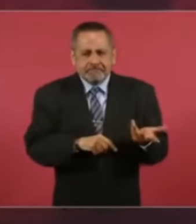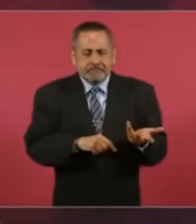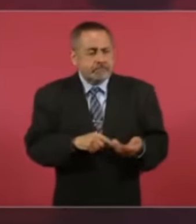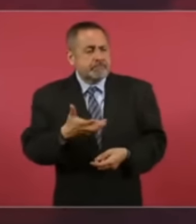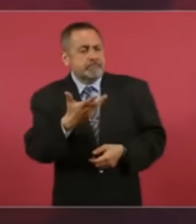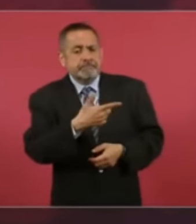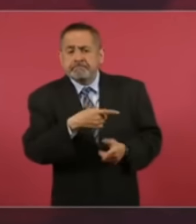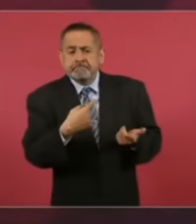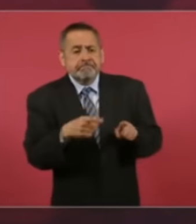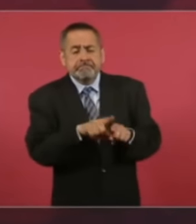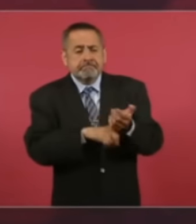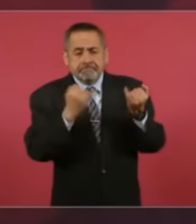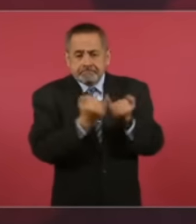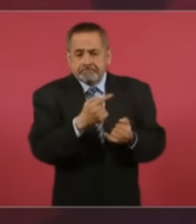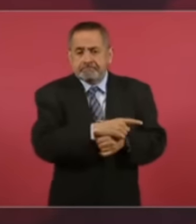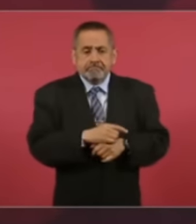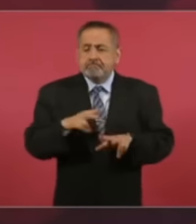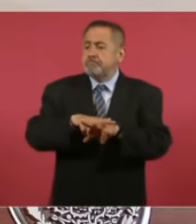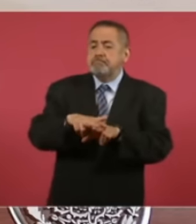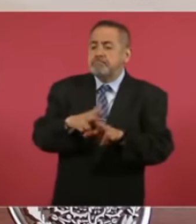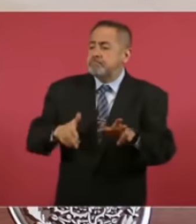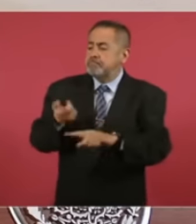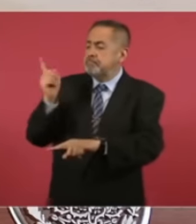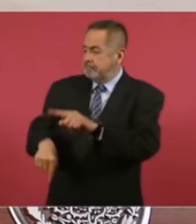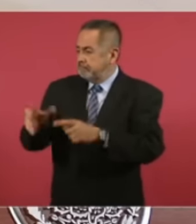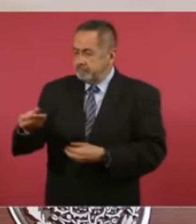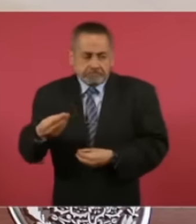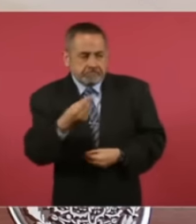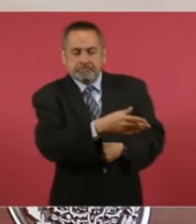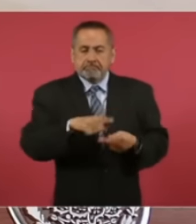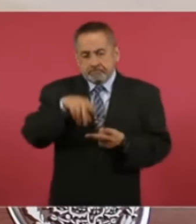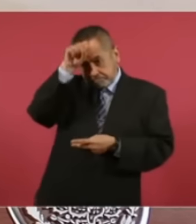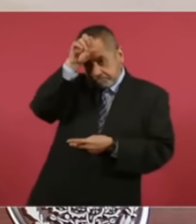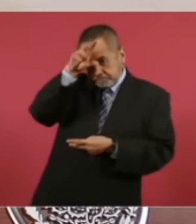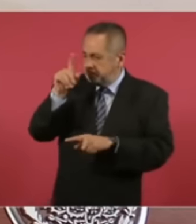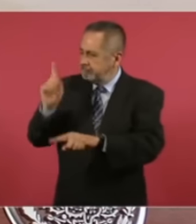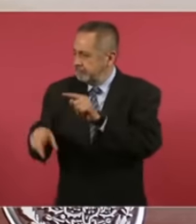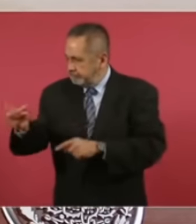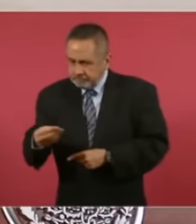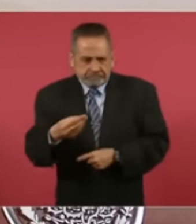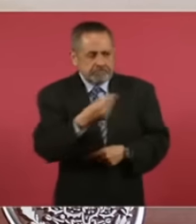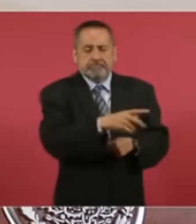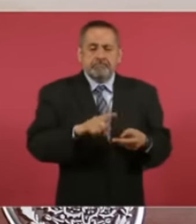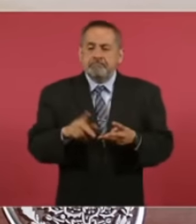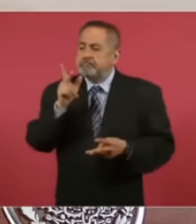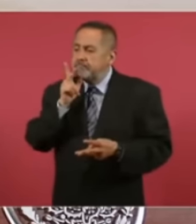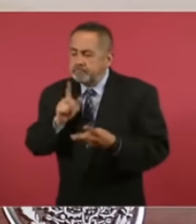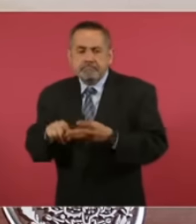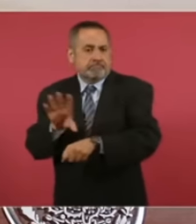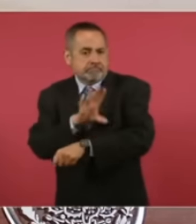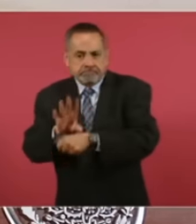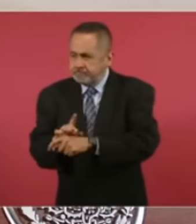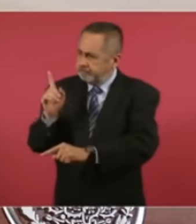mismo, entregan los ferrocarriles, entregan las minas, querían entregar todo el petróleo, la industria